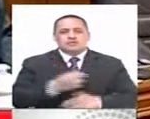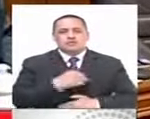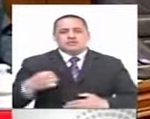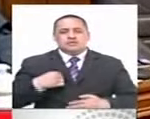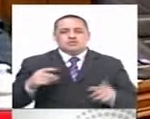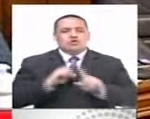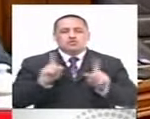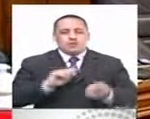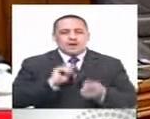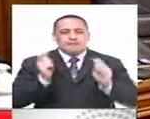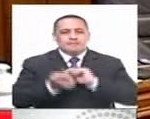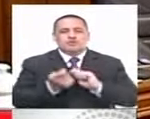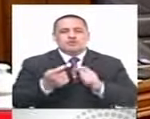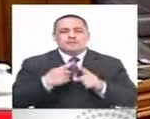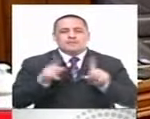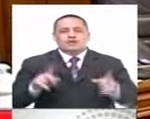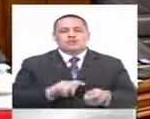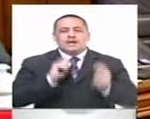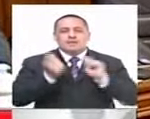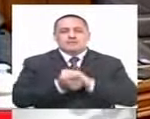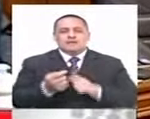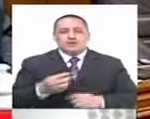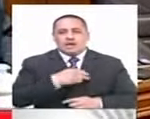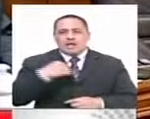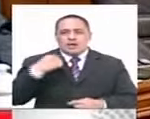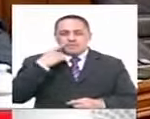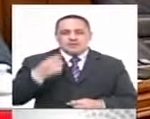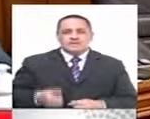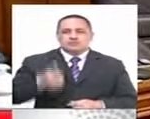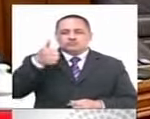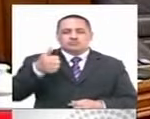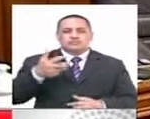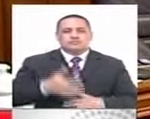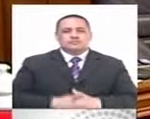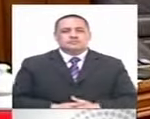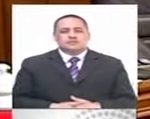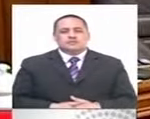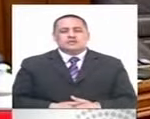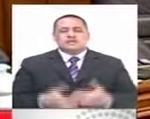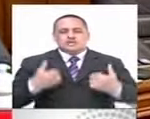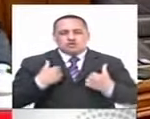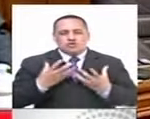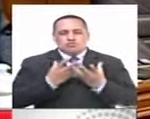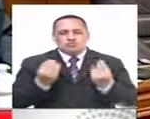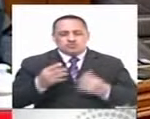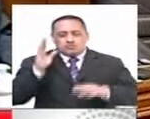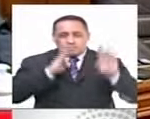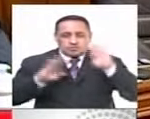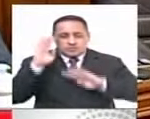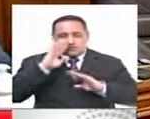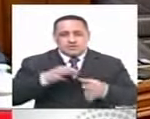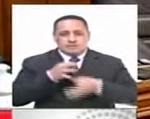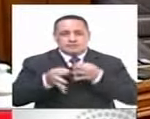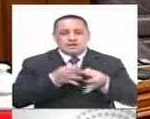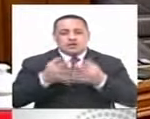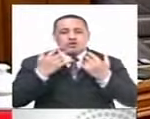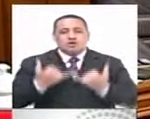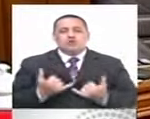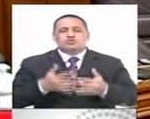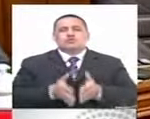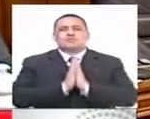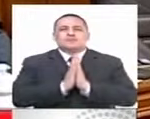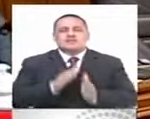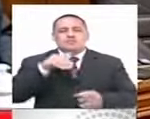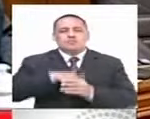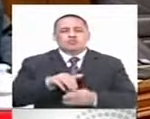no se cambió, pero cambiaron al premier. Y con mucha preocupación debo decirles el día de hoy, nos piden un voto